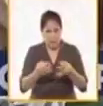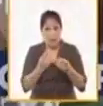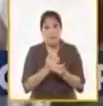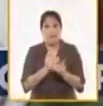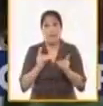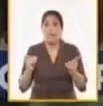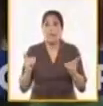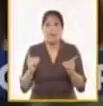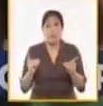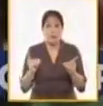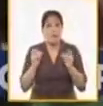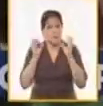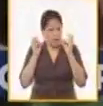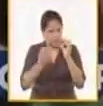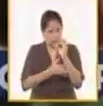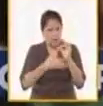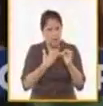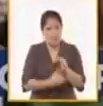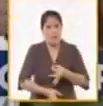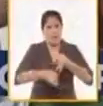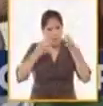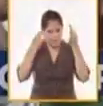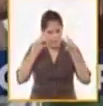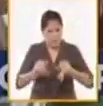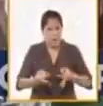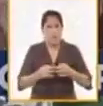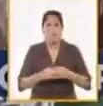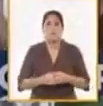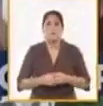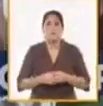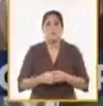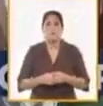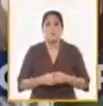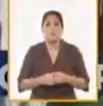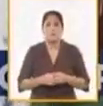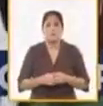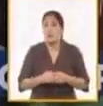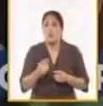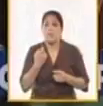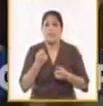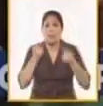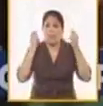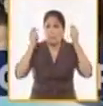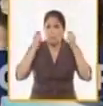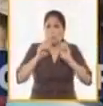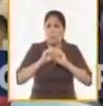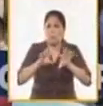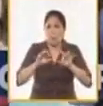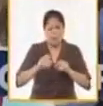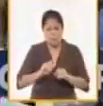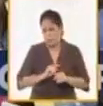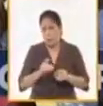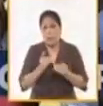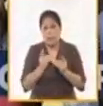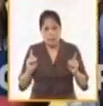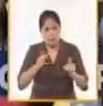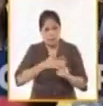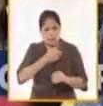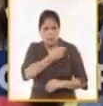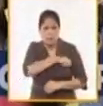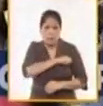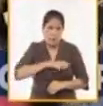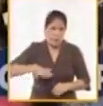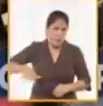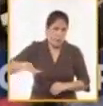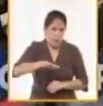sin maquillaje, de la democracia sin consignas y sin marketing, de la democracia del pueblo, de la democracia